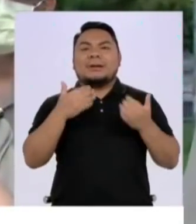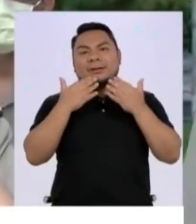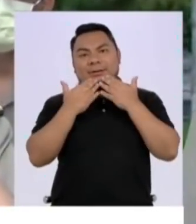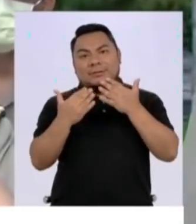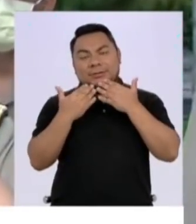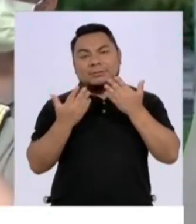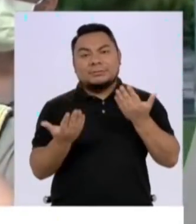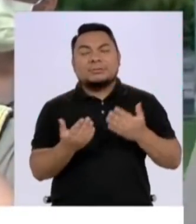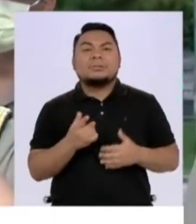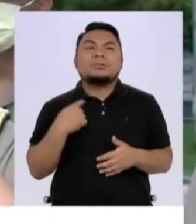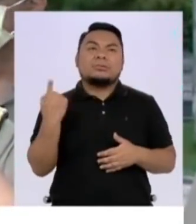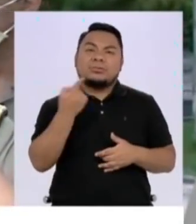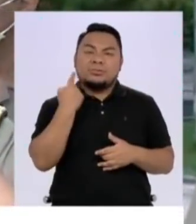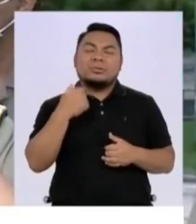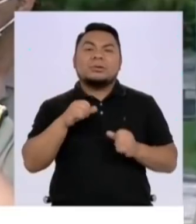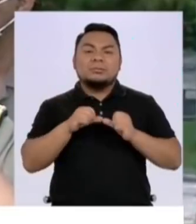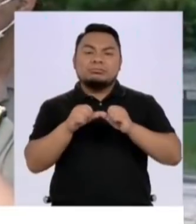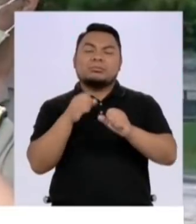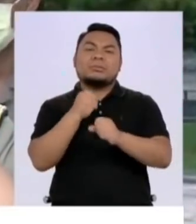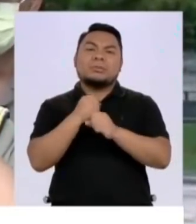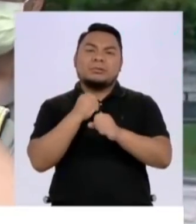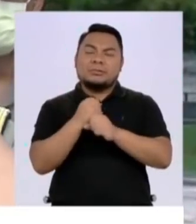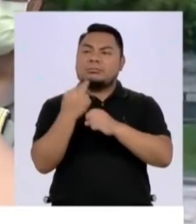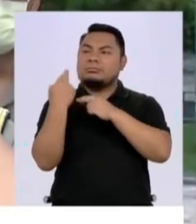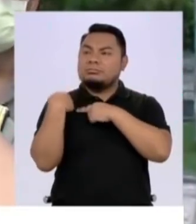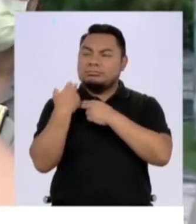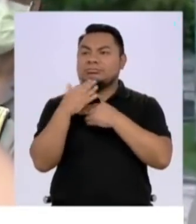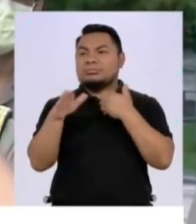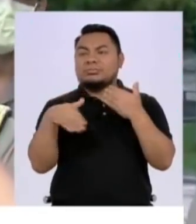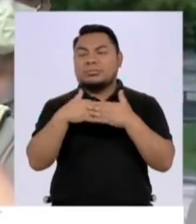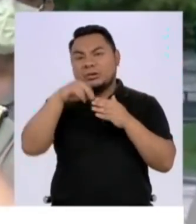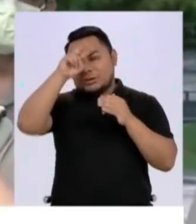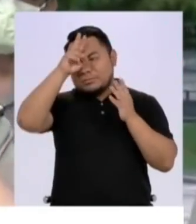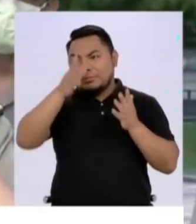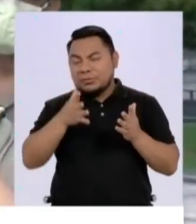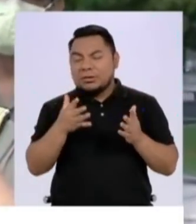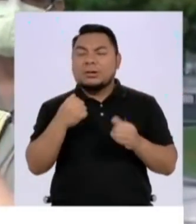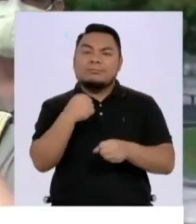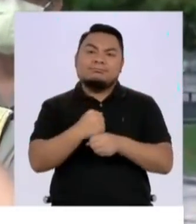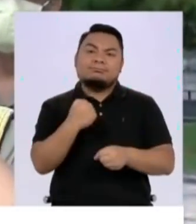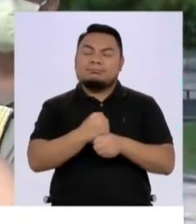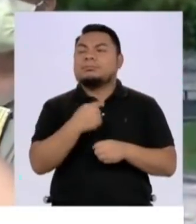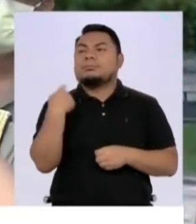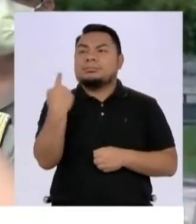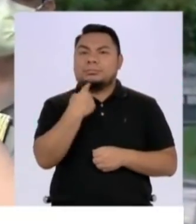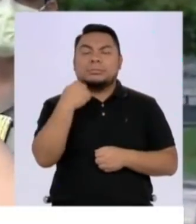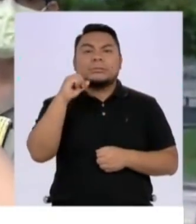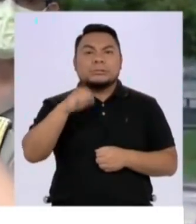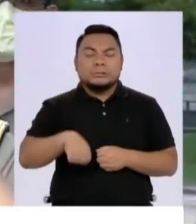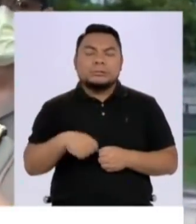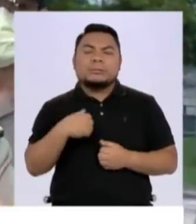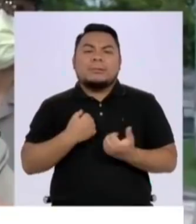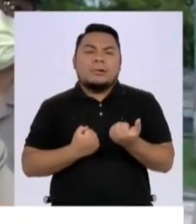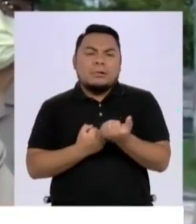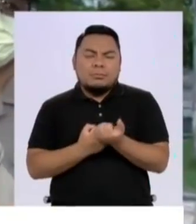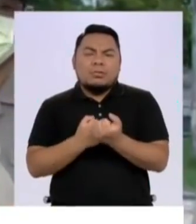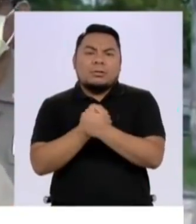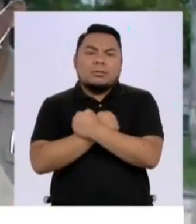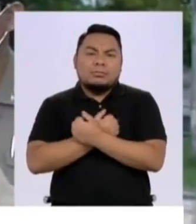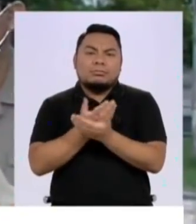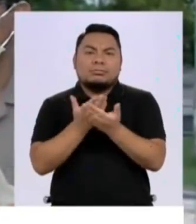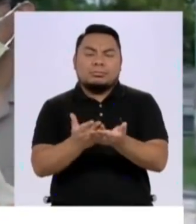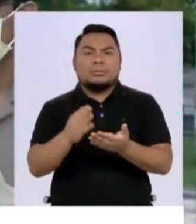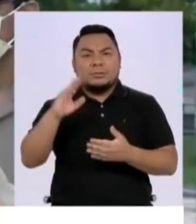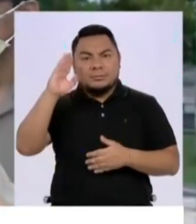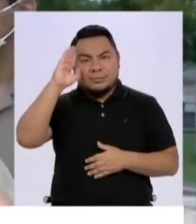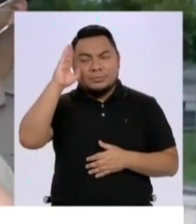estamos cumpliendo nuestra función como todo patriota, como todo peruano, y lo hacemos con la mejor vocación, con la mejor